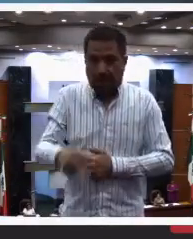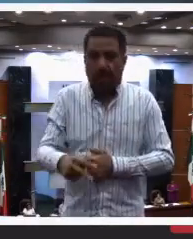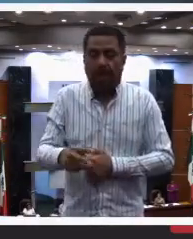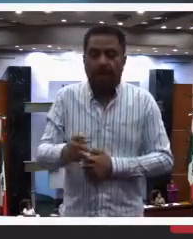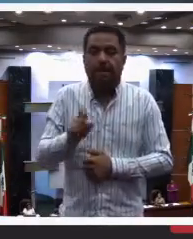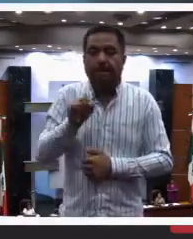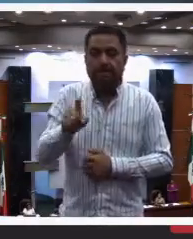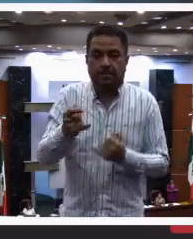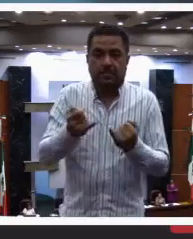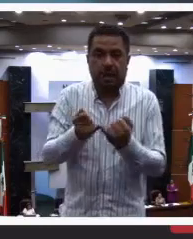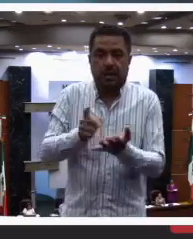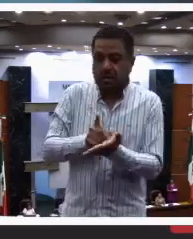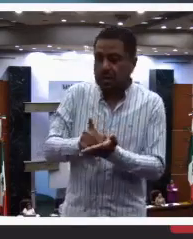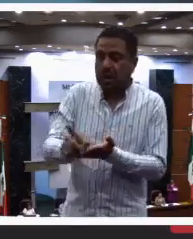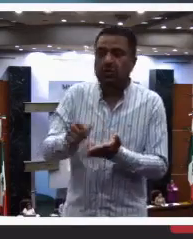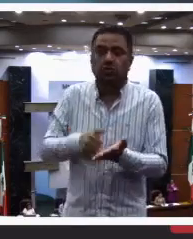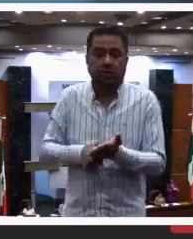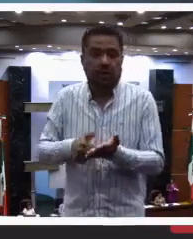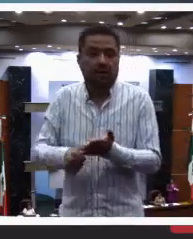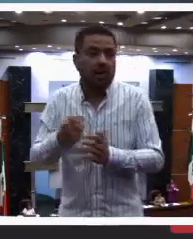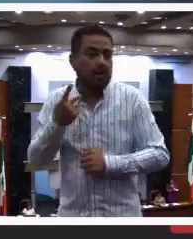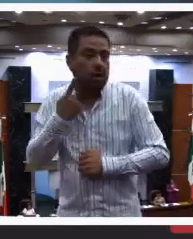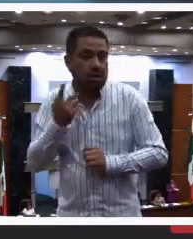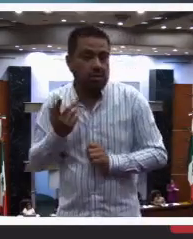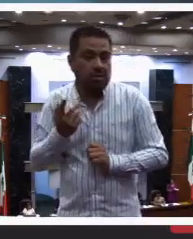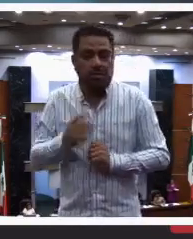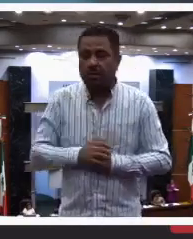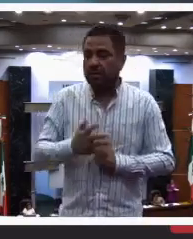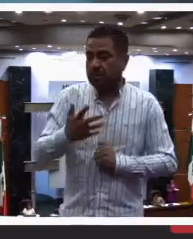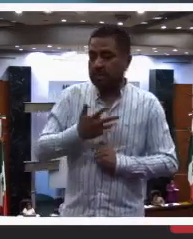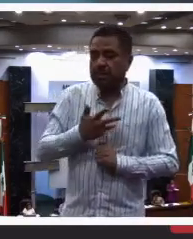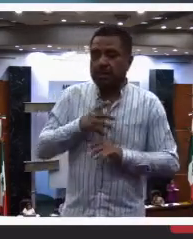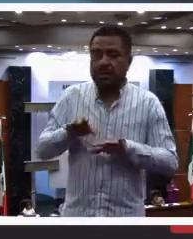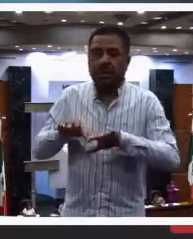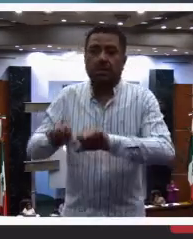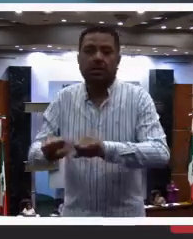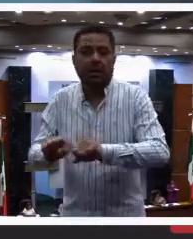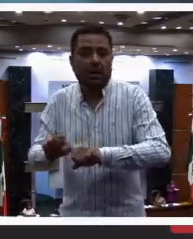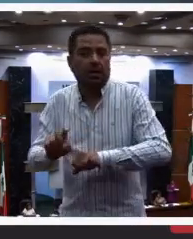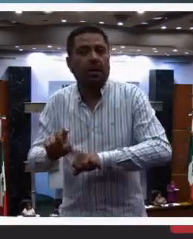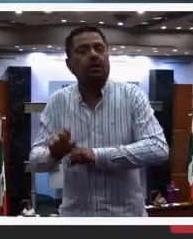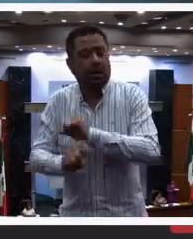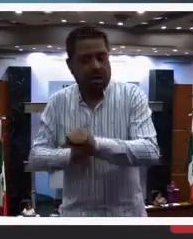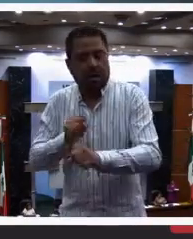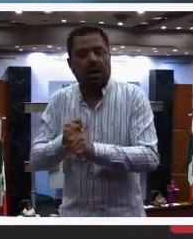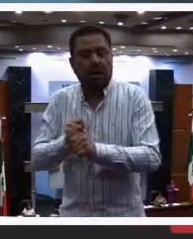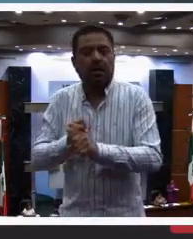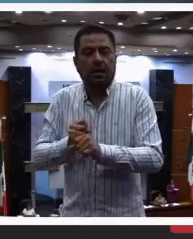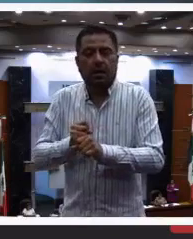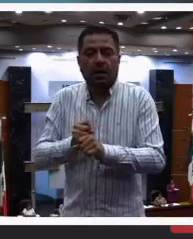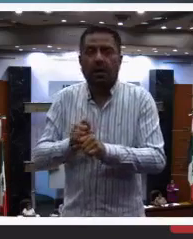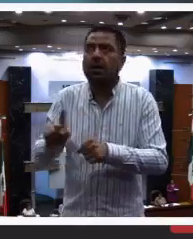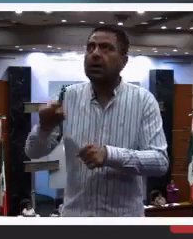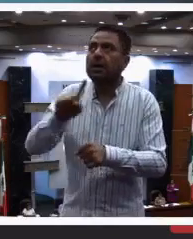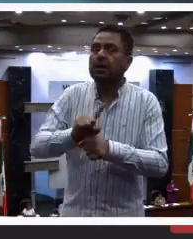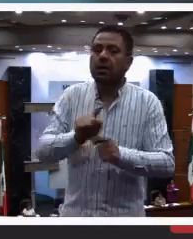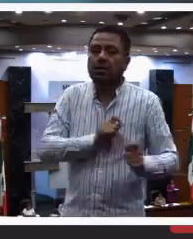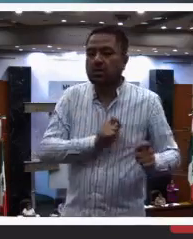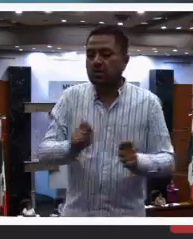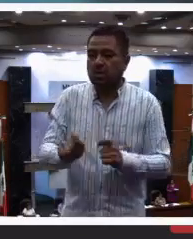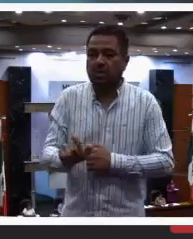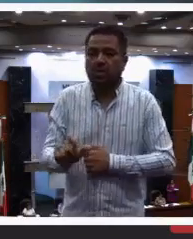ejercicio de sus derechos civiles y políticos tener cuando menos 30 años cumplidos Al Día de la